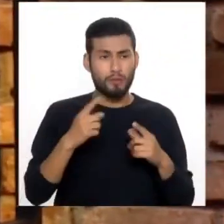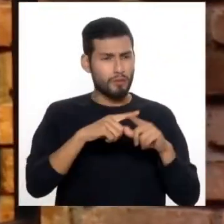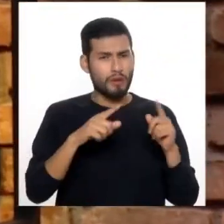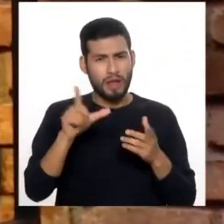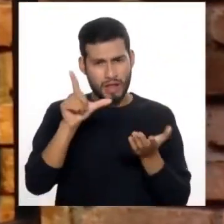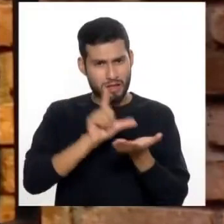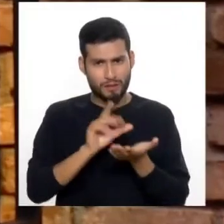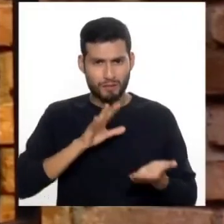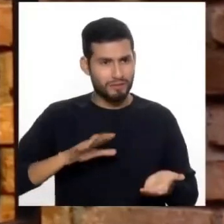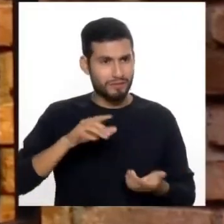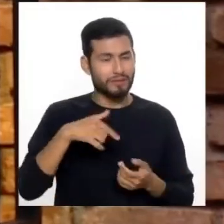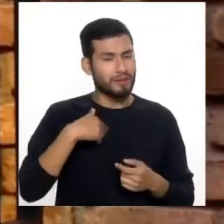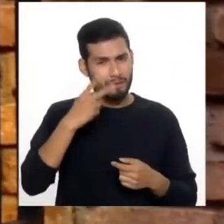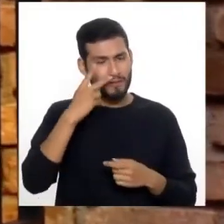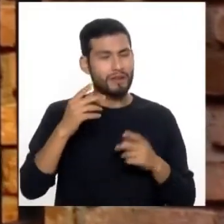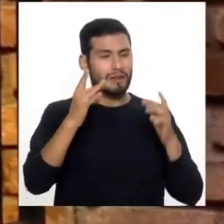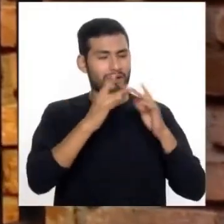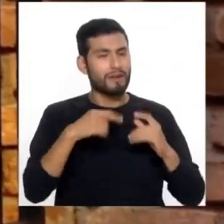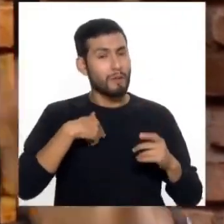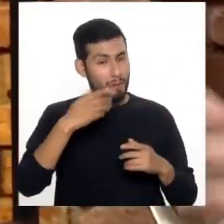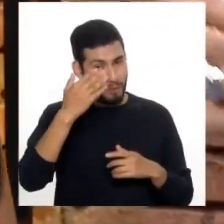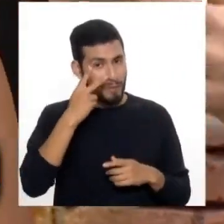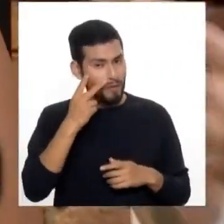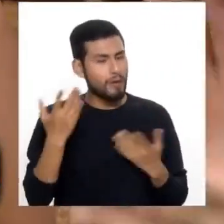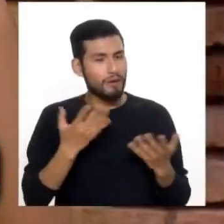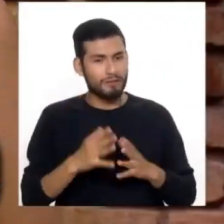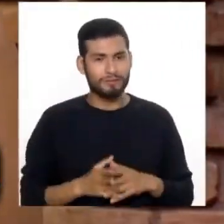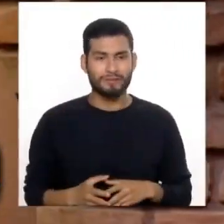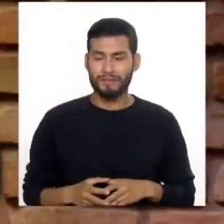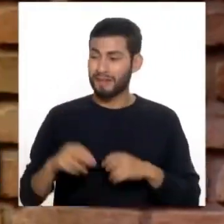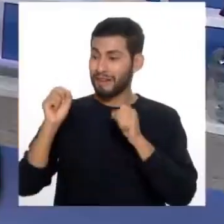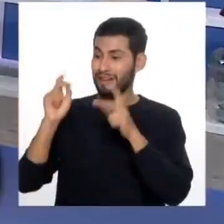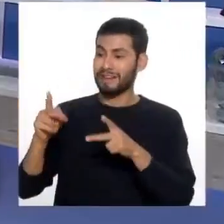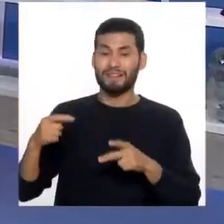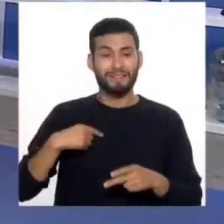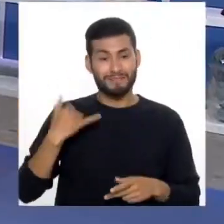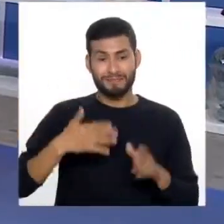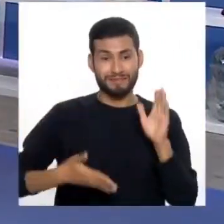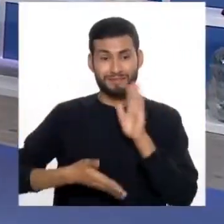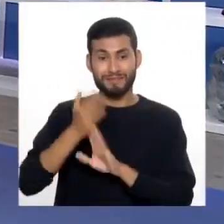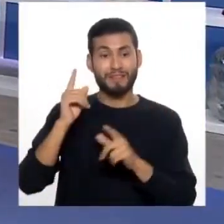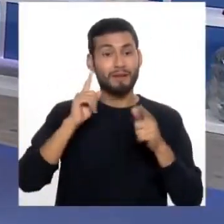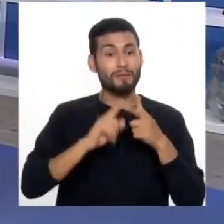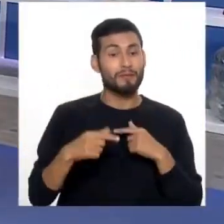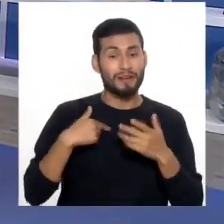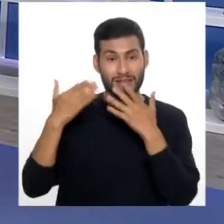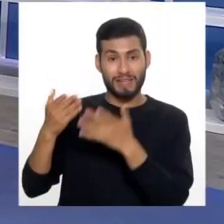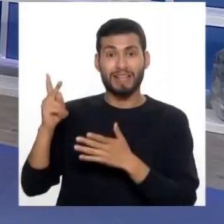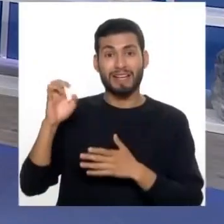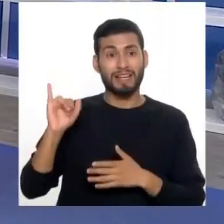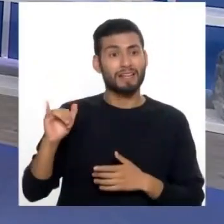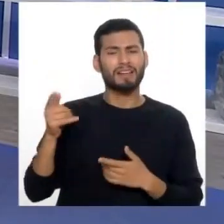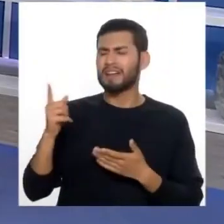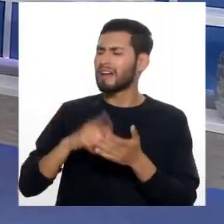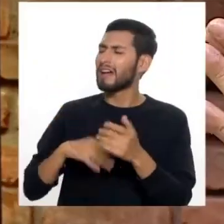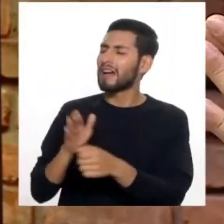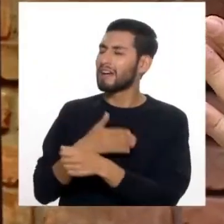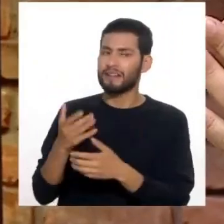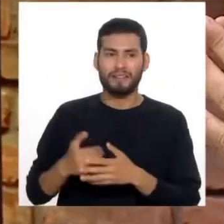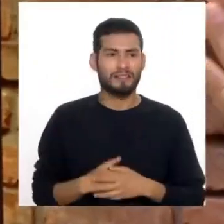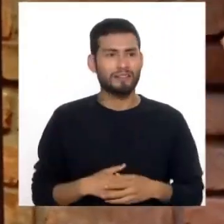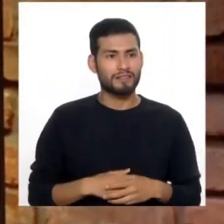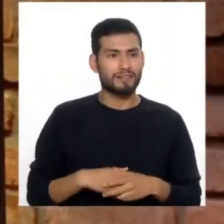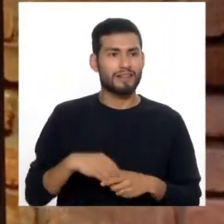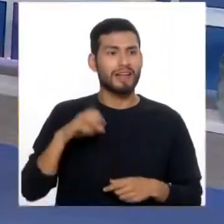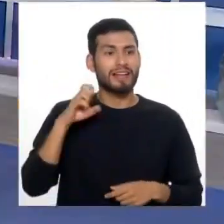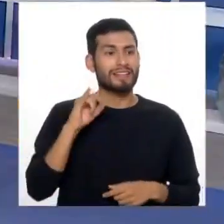Lima realmente. Así que vayan a mis perfiles para que puedan ver dónde vamos a estar. Ok, nosotros ya nos tenemos que ir, pero vamos a dejar a Kay cantar. ¿Qué nos vas a cantar? El Mix